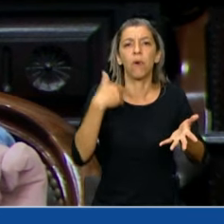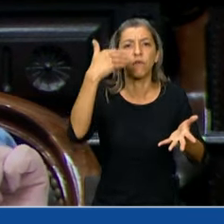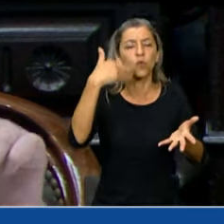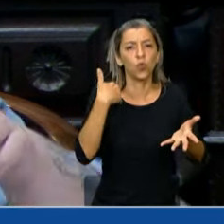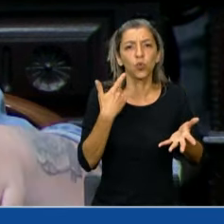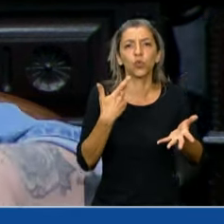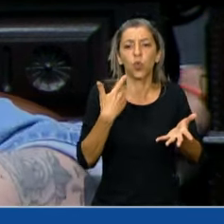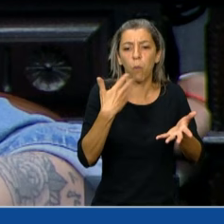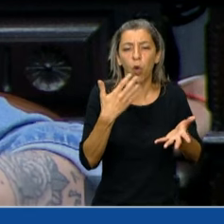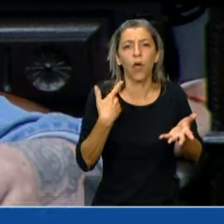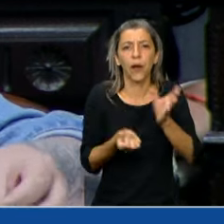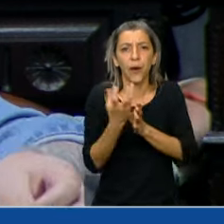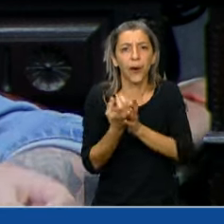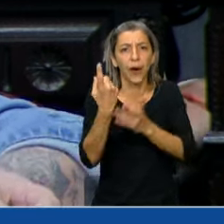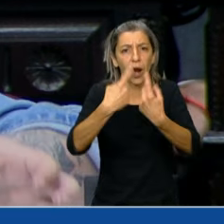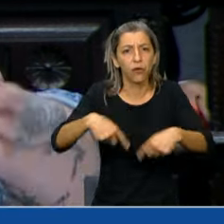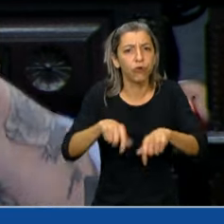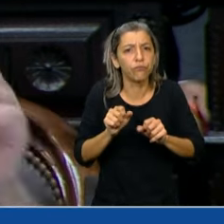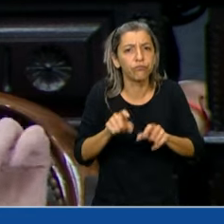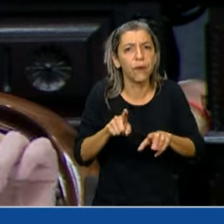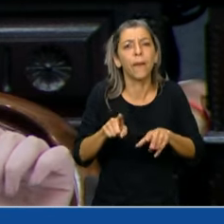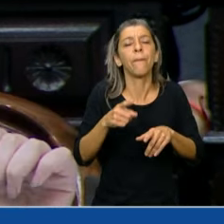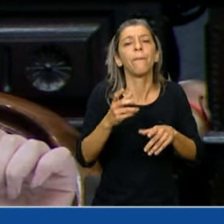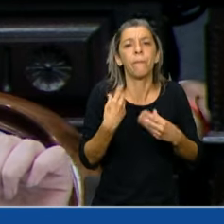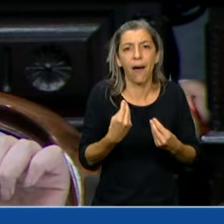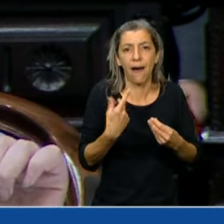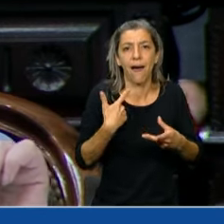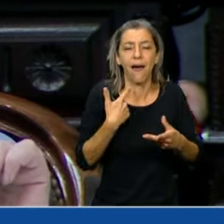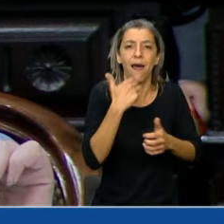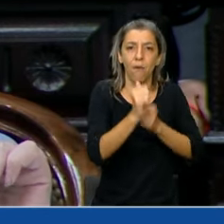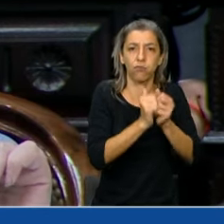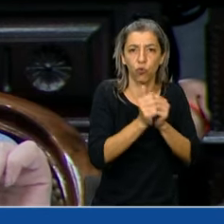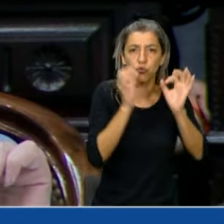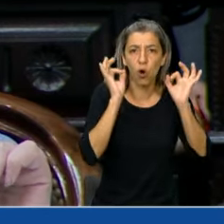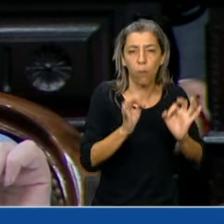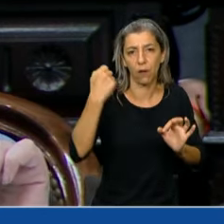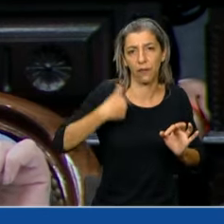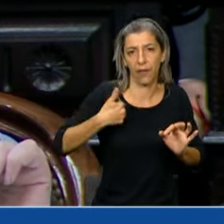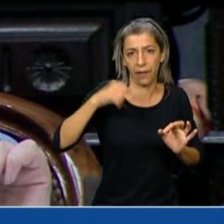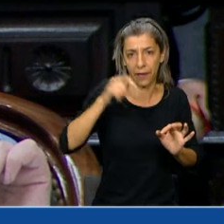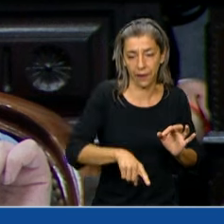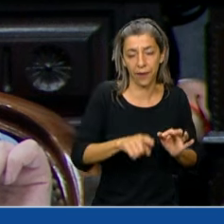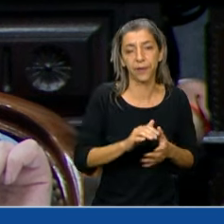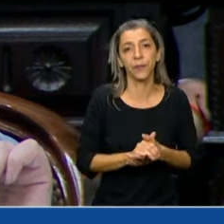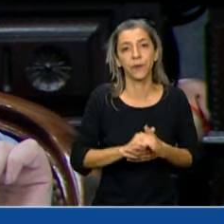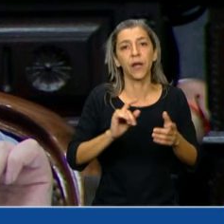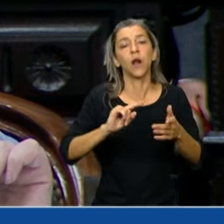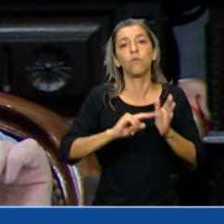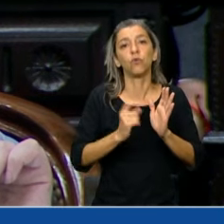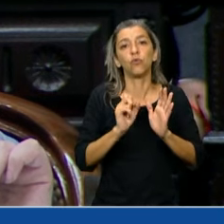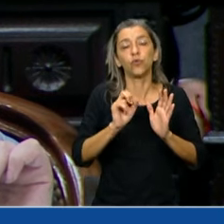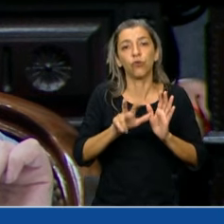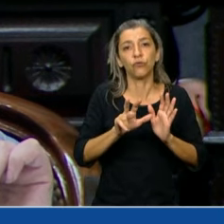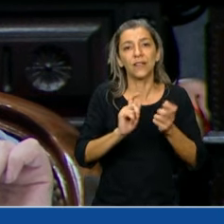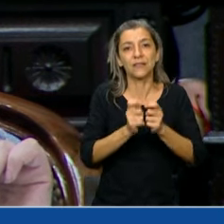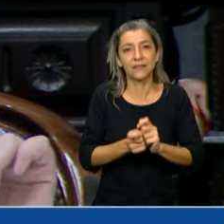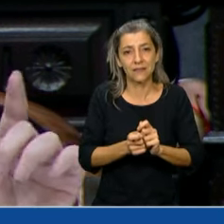partes y piezas nacionales en este proceso en el artículo 7 del dictamen se modifica el punto tres cambiando las denominaciones de sus